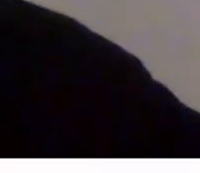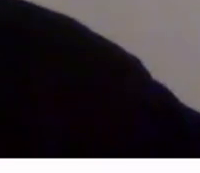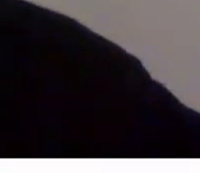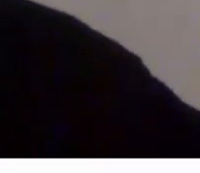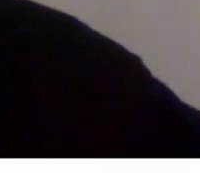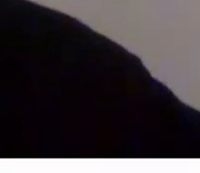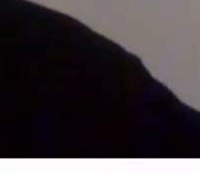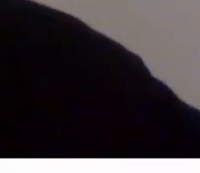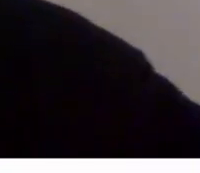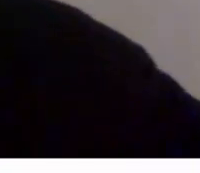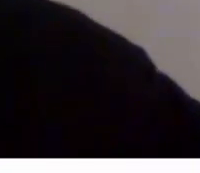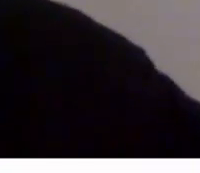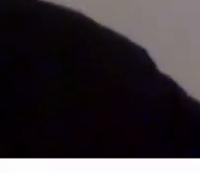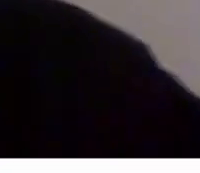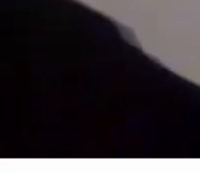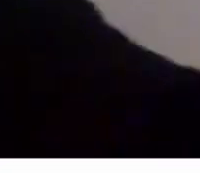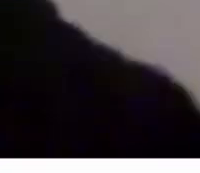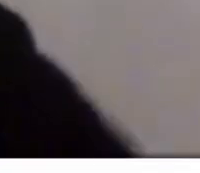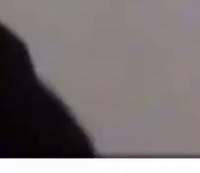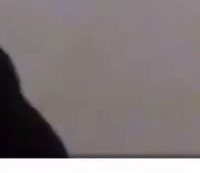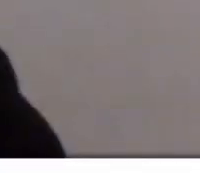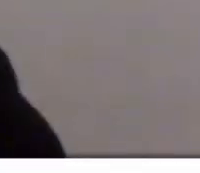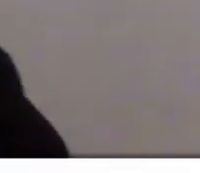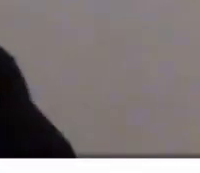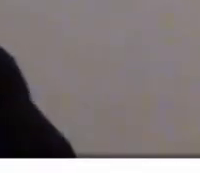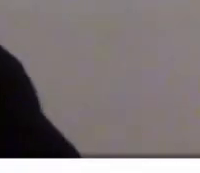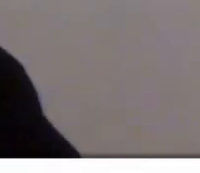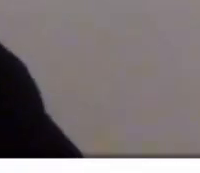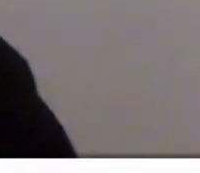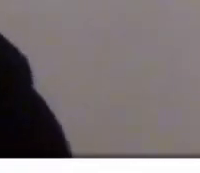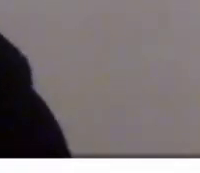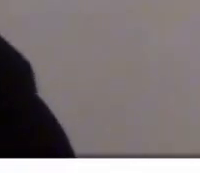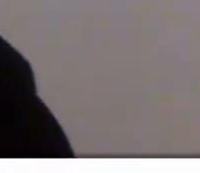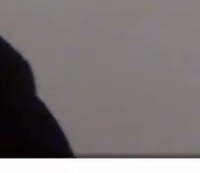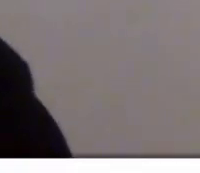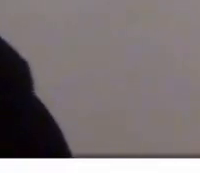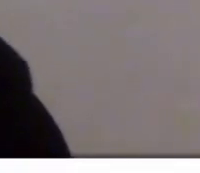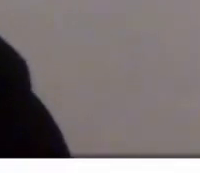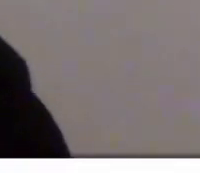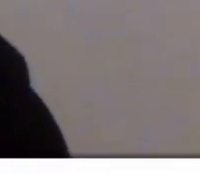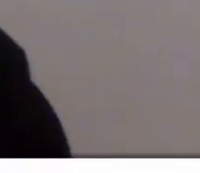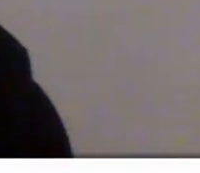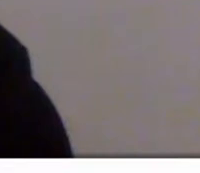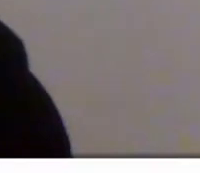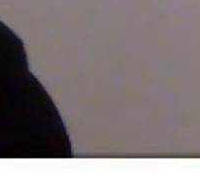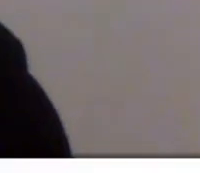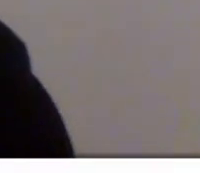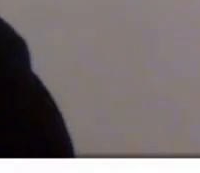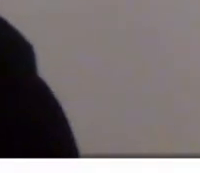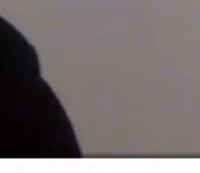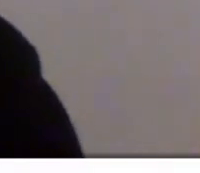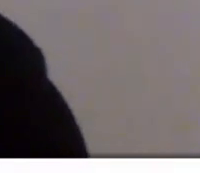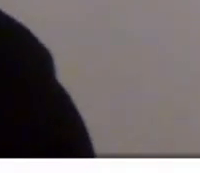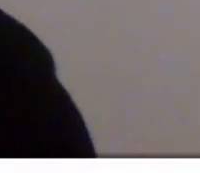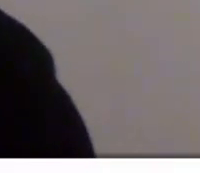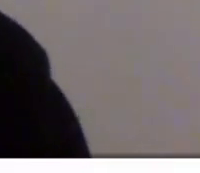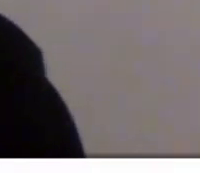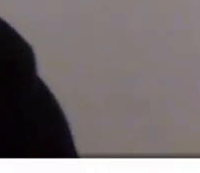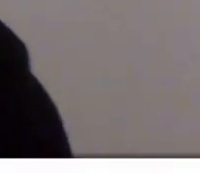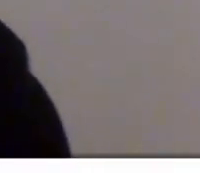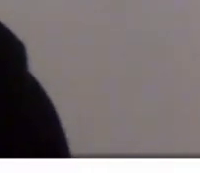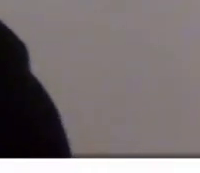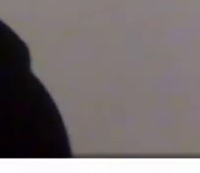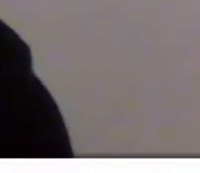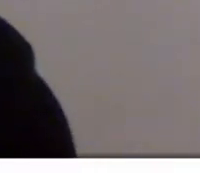estaba en el proyecto político de la Revolución de Mayo, que fue el plan de operaciones. Ahí decían con claridad